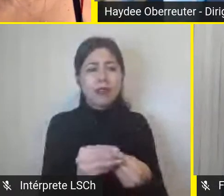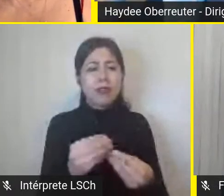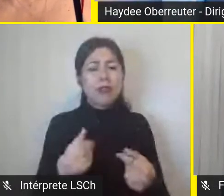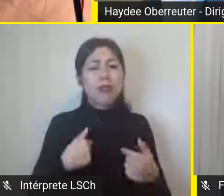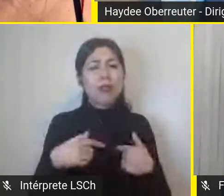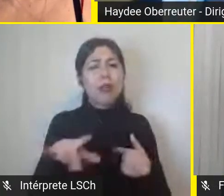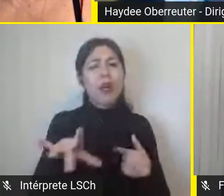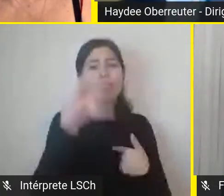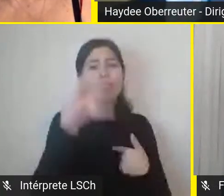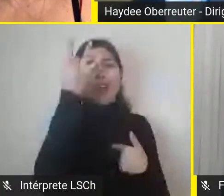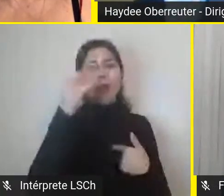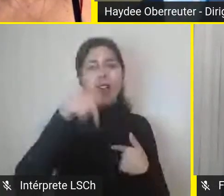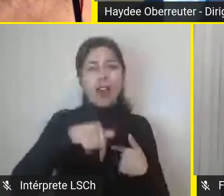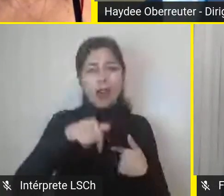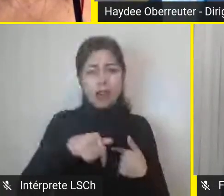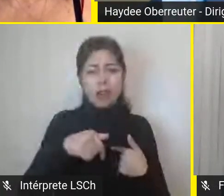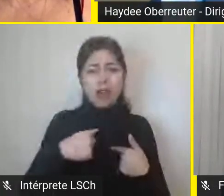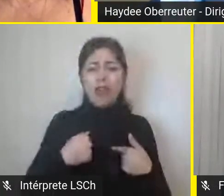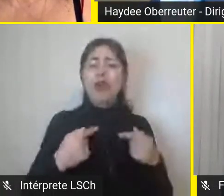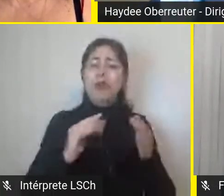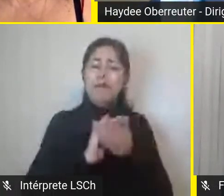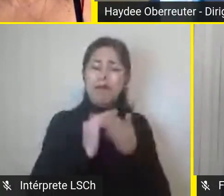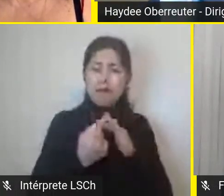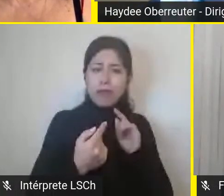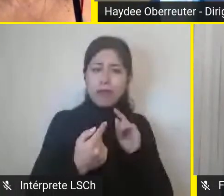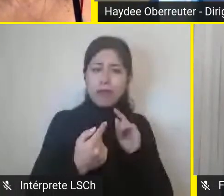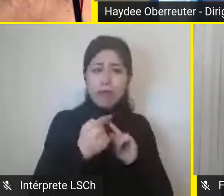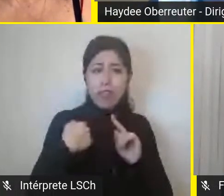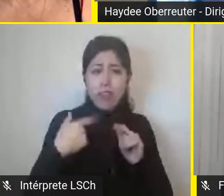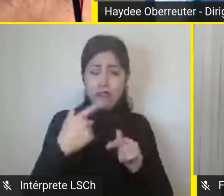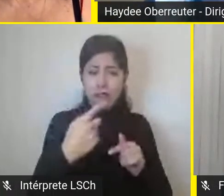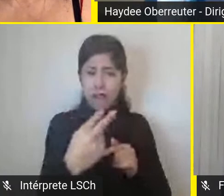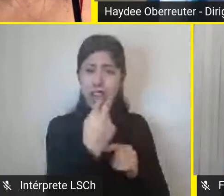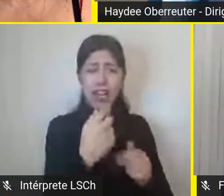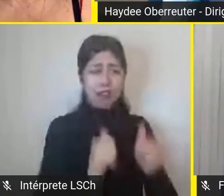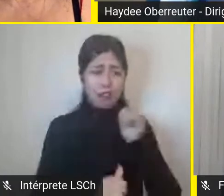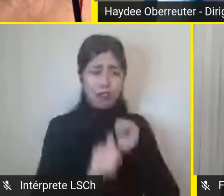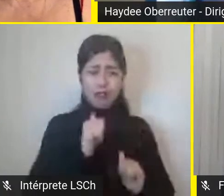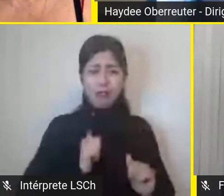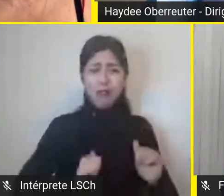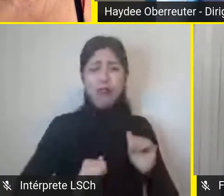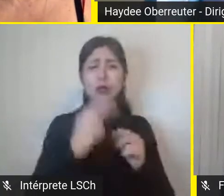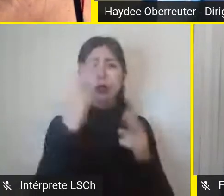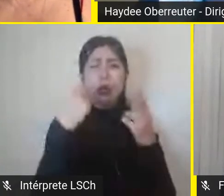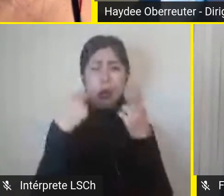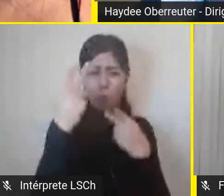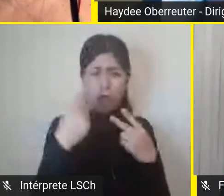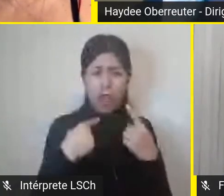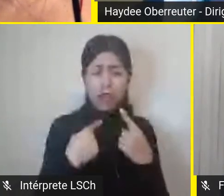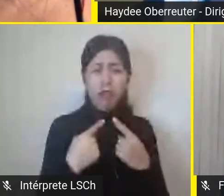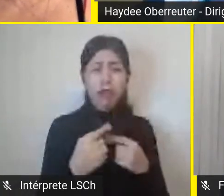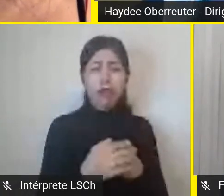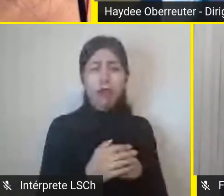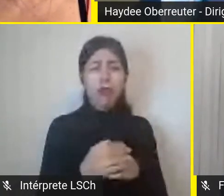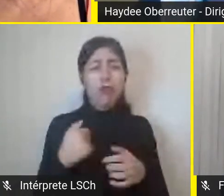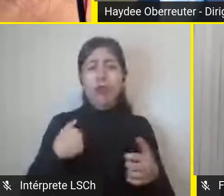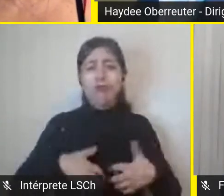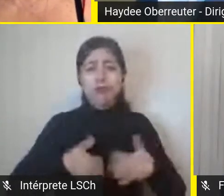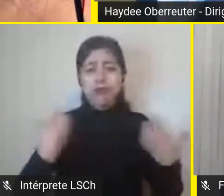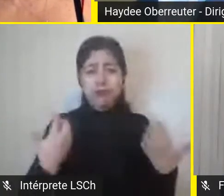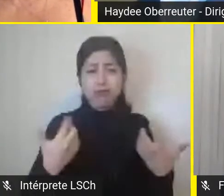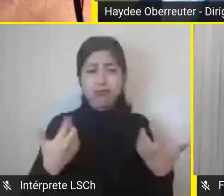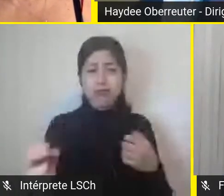personal, íntimamente, que me vean sufriendo, que me vean llorando, que me vean rabiando. Supieran ustedes cómo he reclamado por